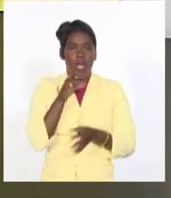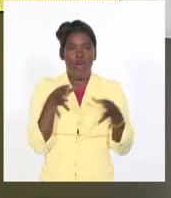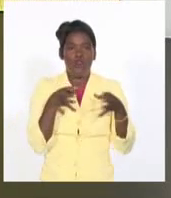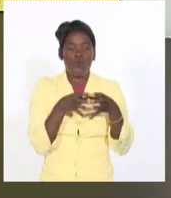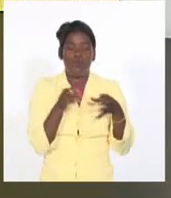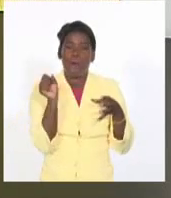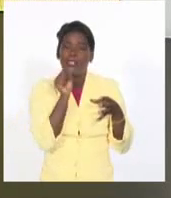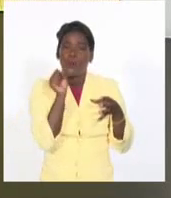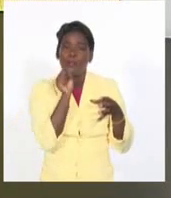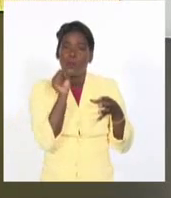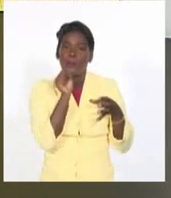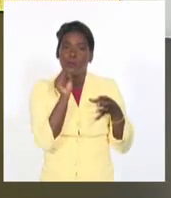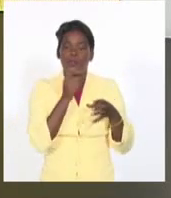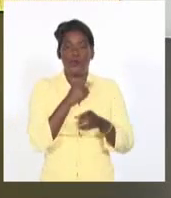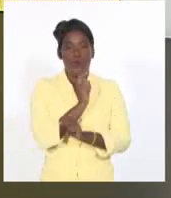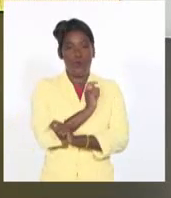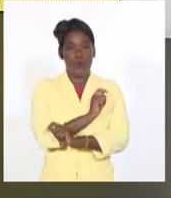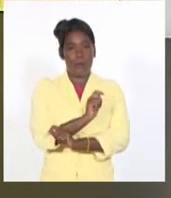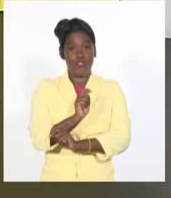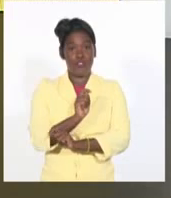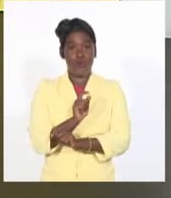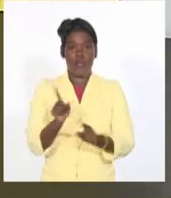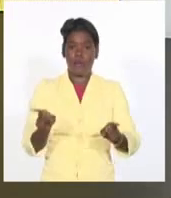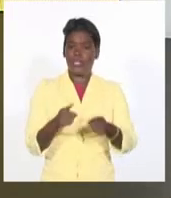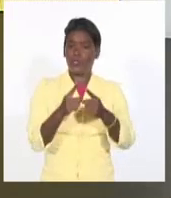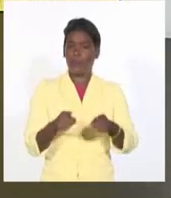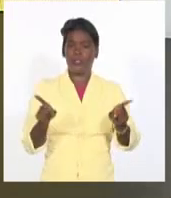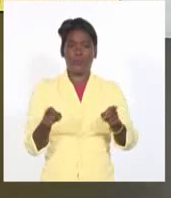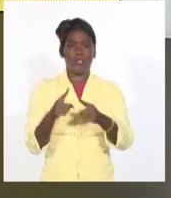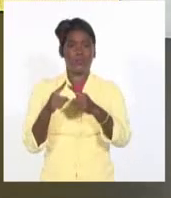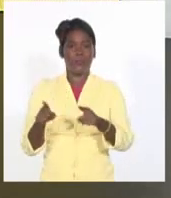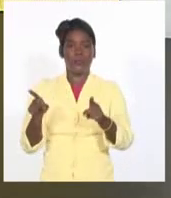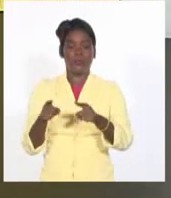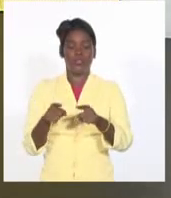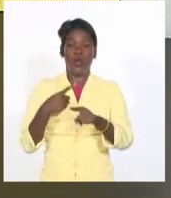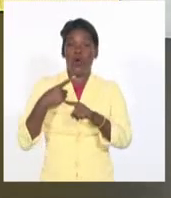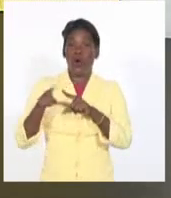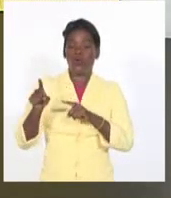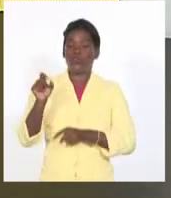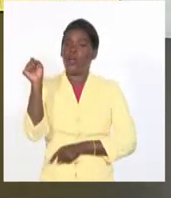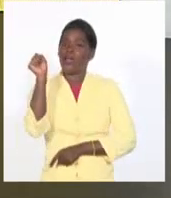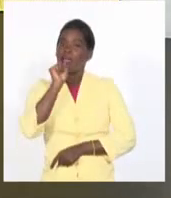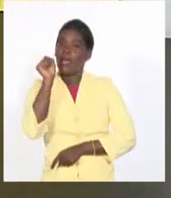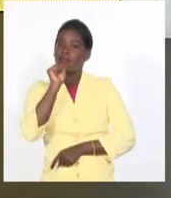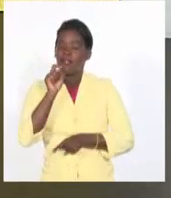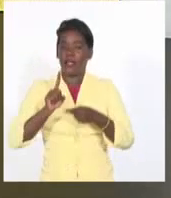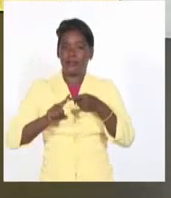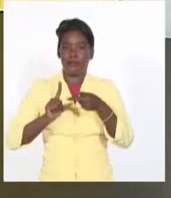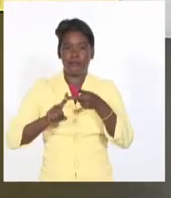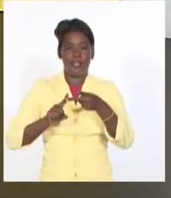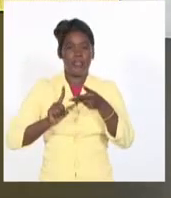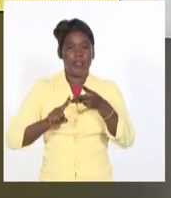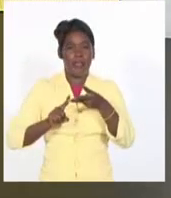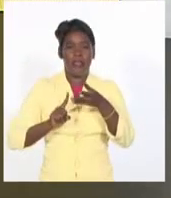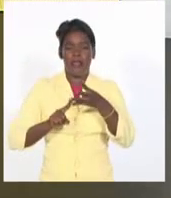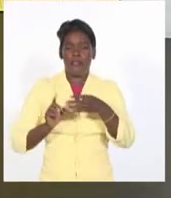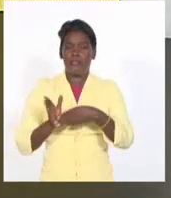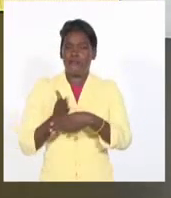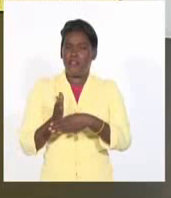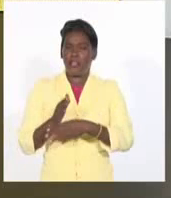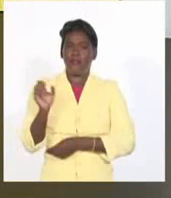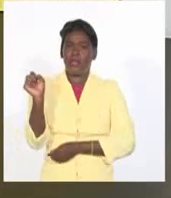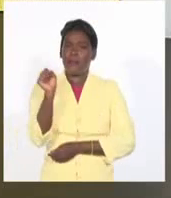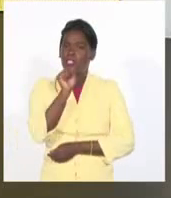dirigido por la maestra Carmen Rosa López y los cantautores Vicente Trigo, Abel Geronés, Adrián Berazaín, Agnia Garcés y